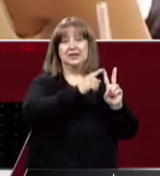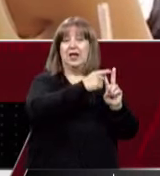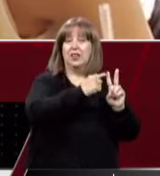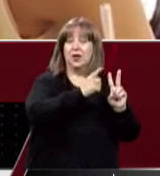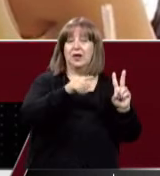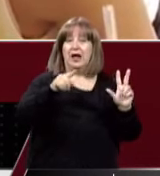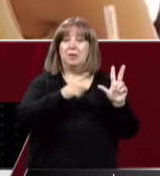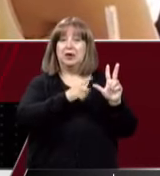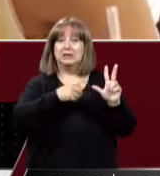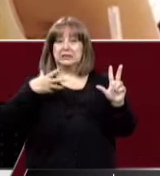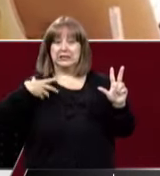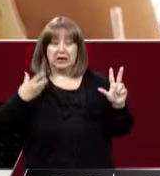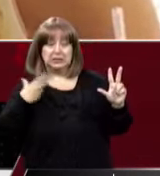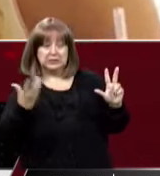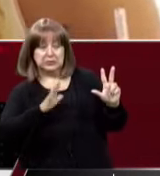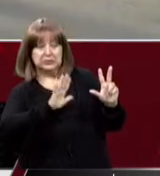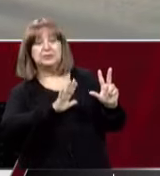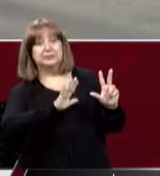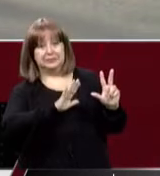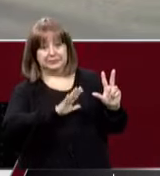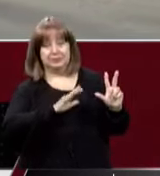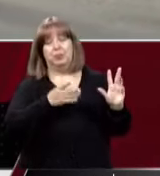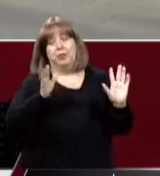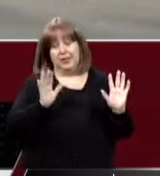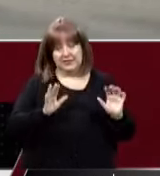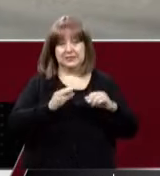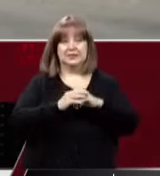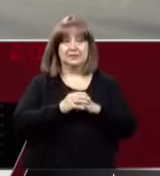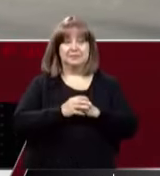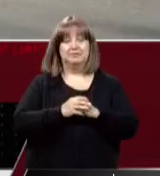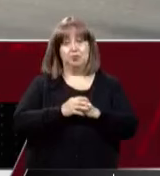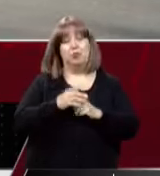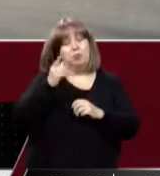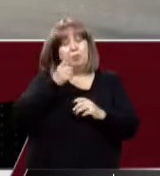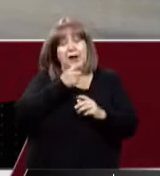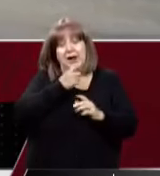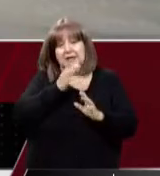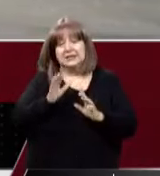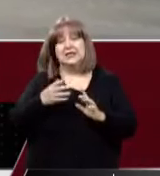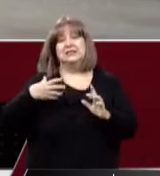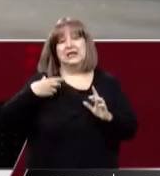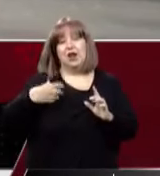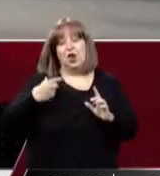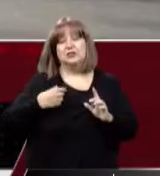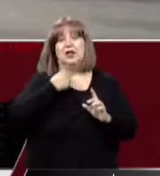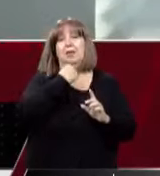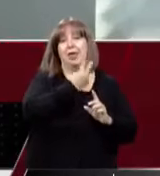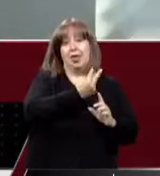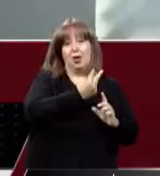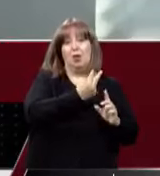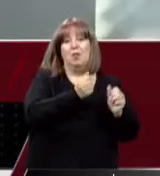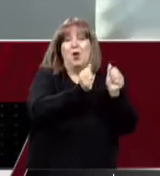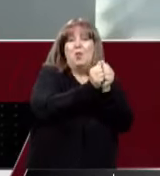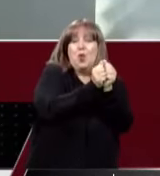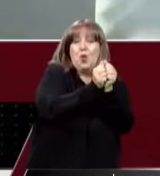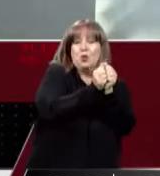que le despertara aún más los celos a Karen, ¿no? Correcto. Eso es lo que me parece a mí, que ella le tenía